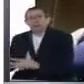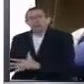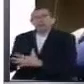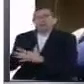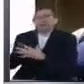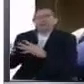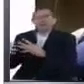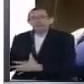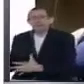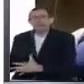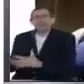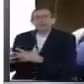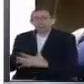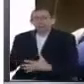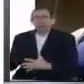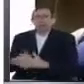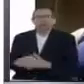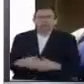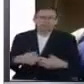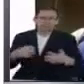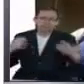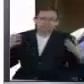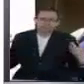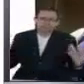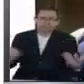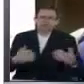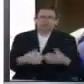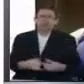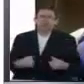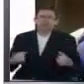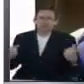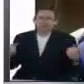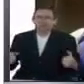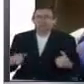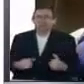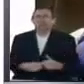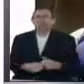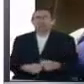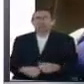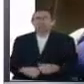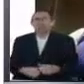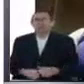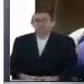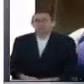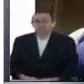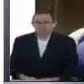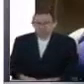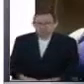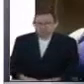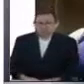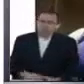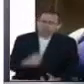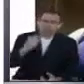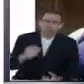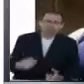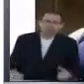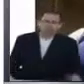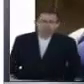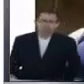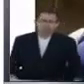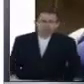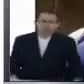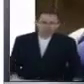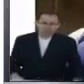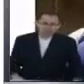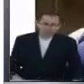de pecado, sanidad, todo. O sea, está mostrándole todo el sufrimiento que Jesús hizo en la cruz del Calvario por nosotros.